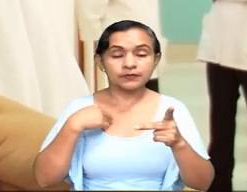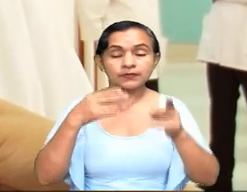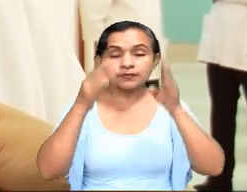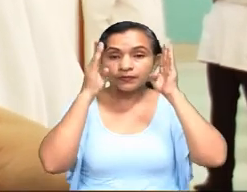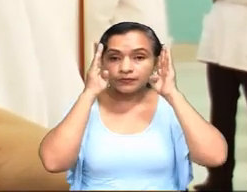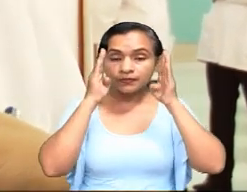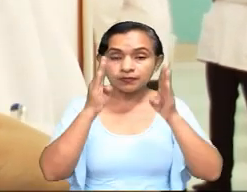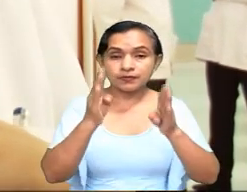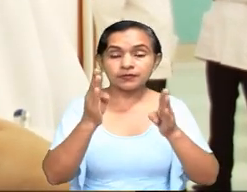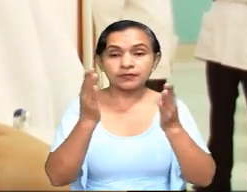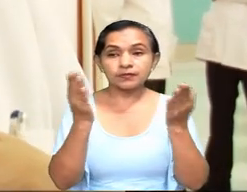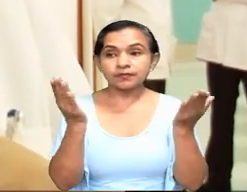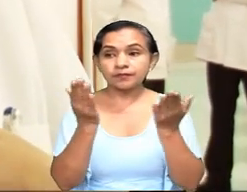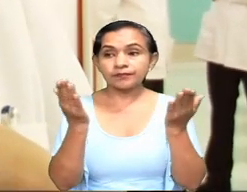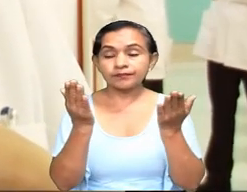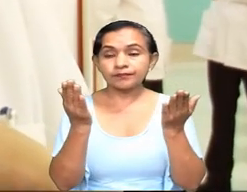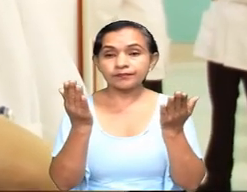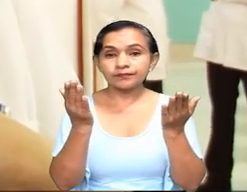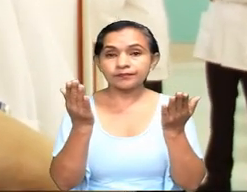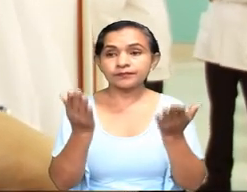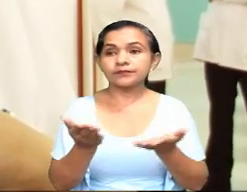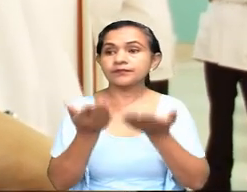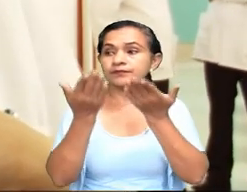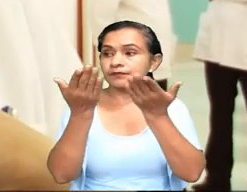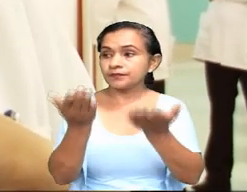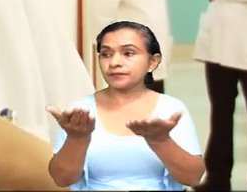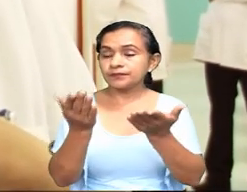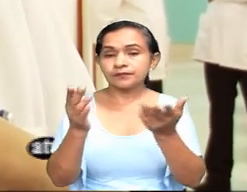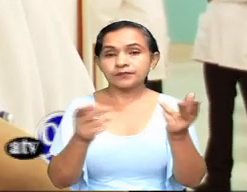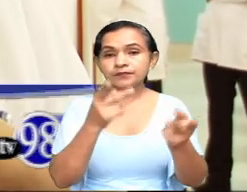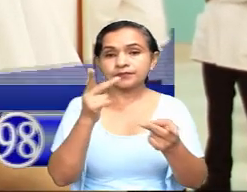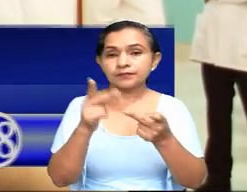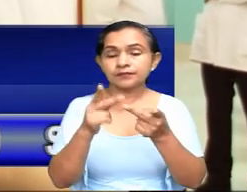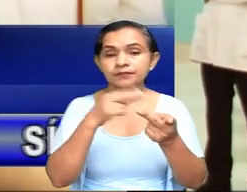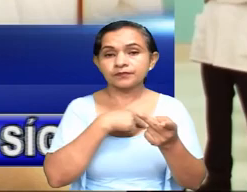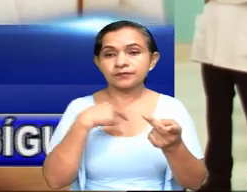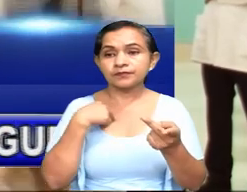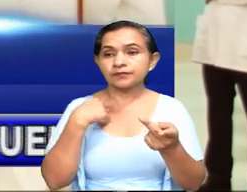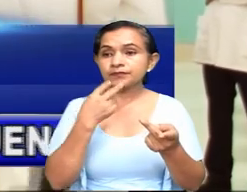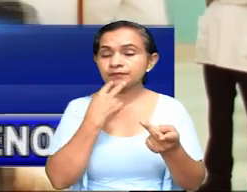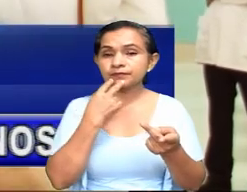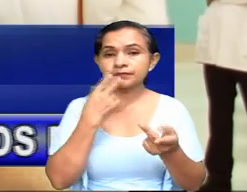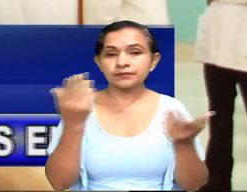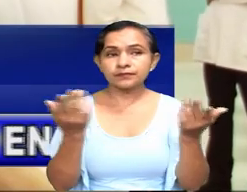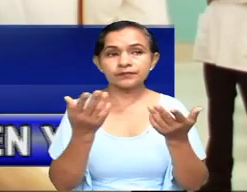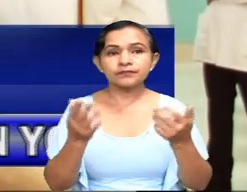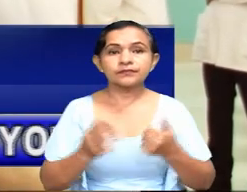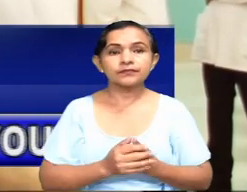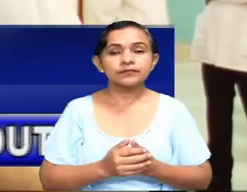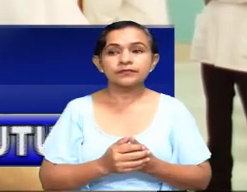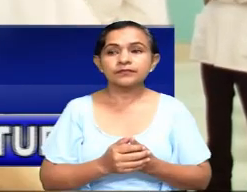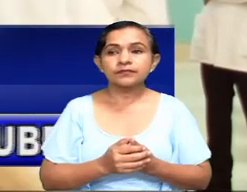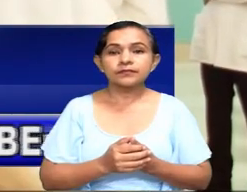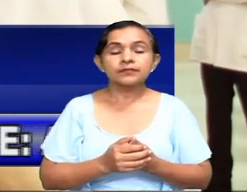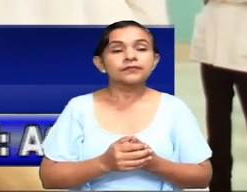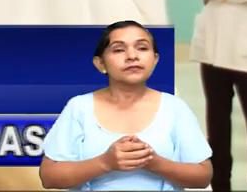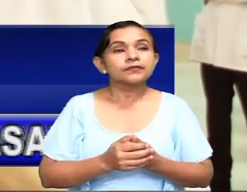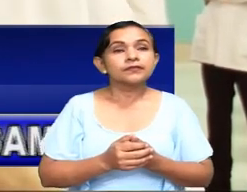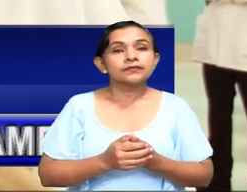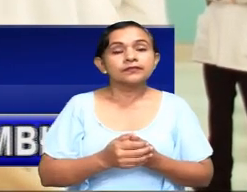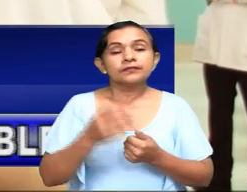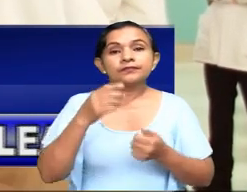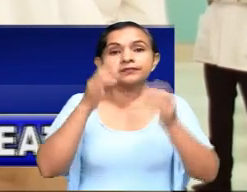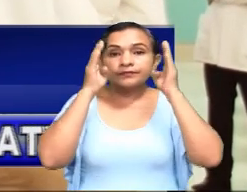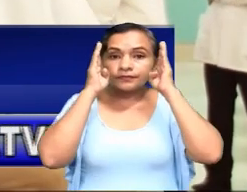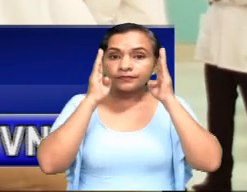valoración neurológica y son enviados acá y perfectamente se hace sin ningún costo. ¿Esto es solo para adultos? Bueno, nuestra